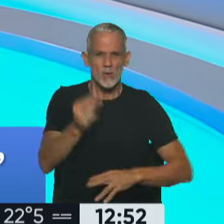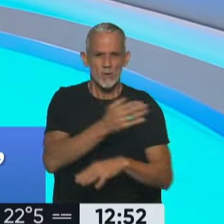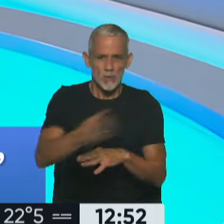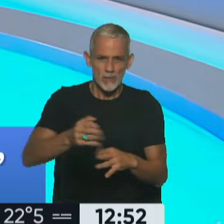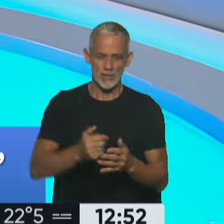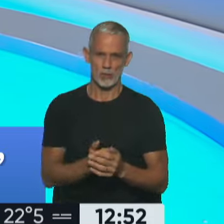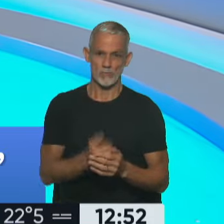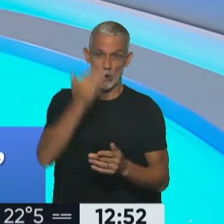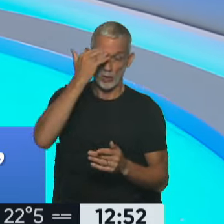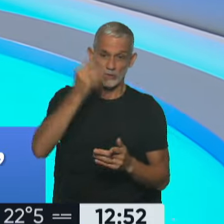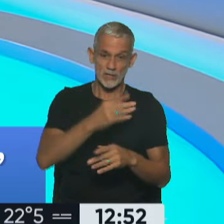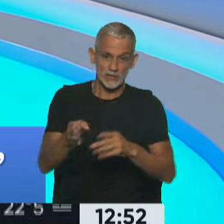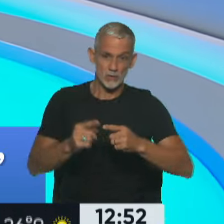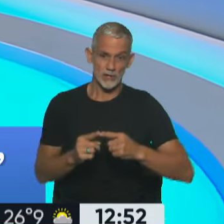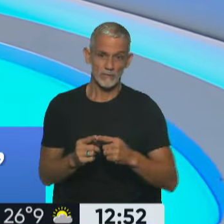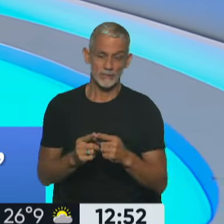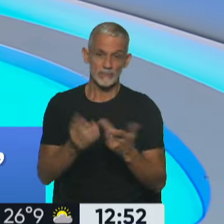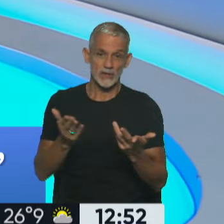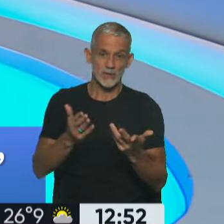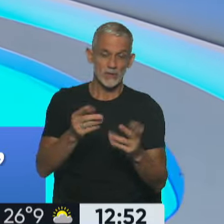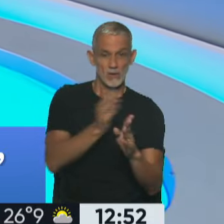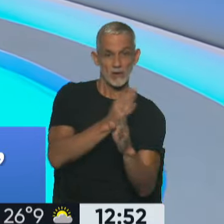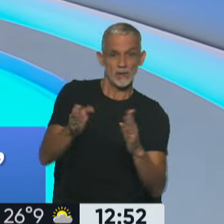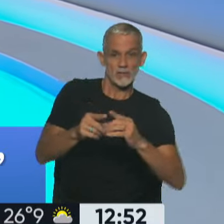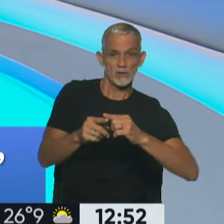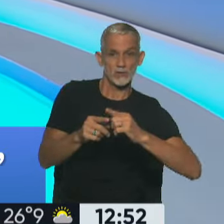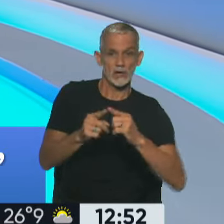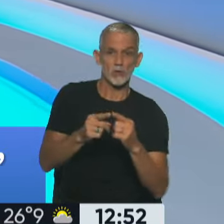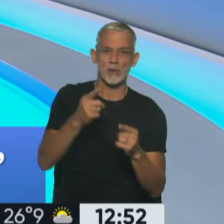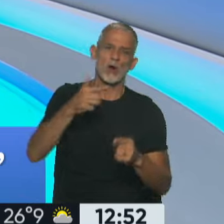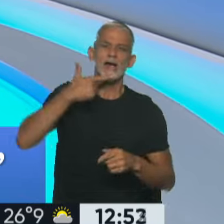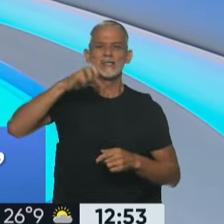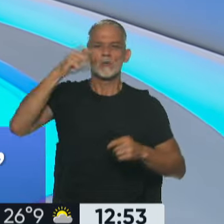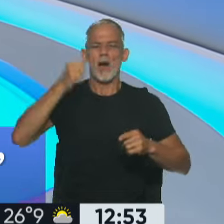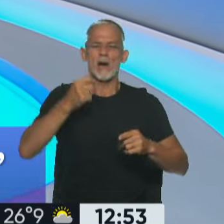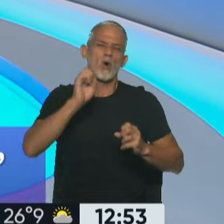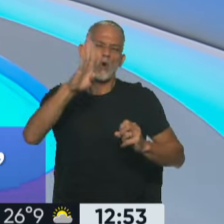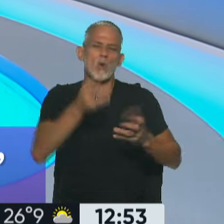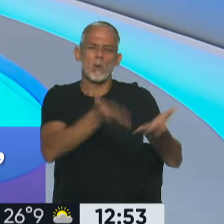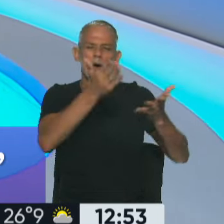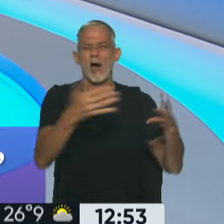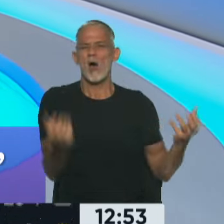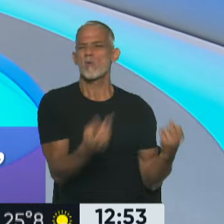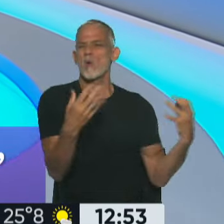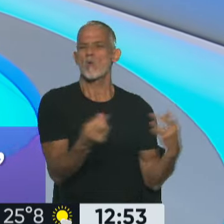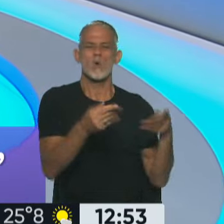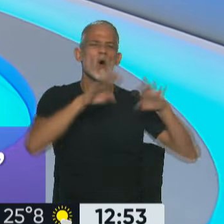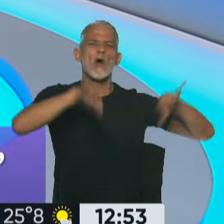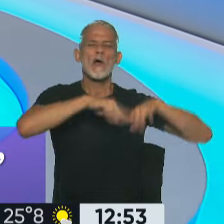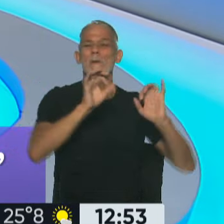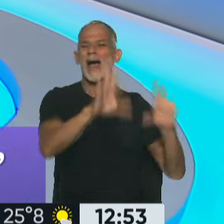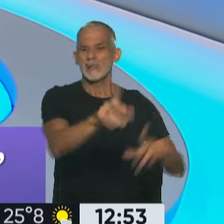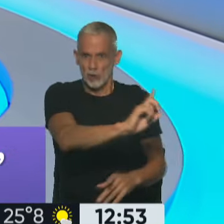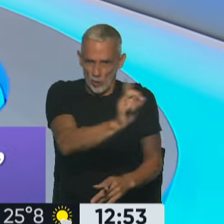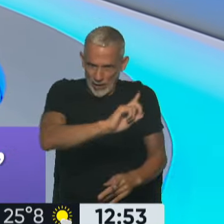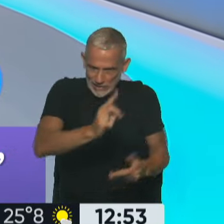propia Constitución. Ahora, del otro lado, tampoco es un spa, tampoco es un club de campo, tampoco es una colonia de vacaciones. Están